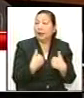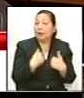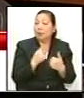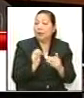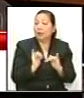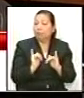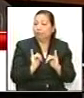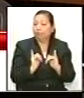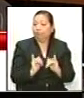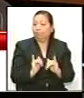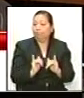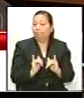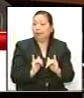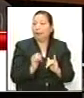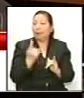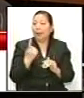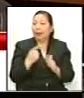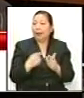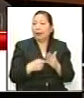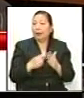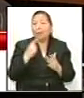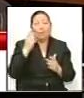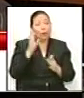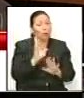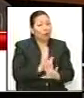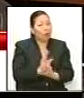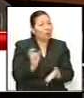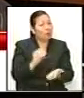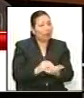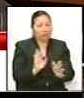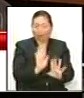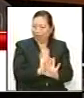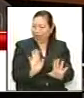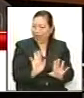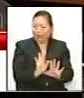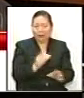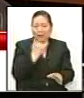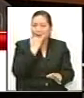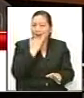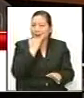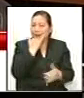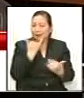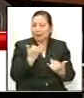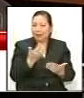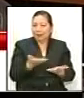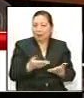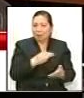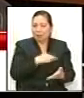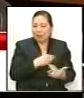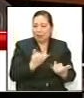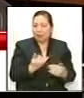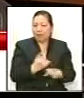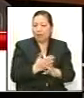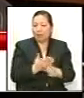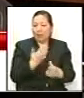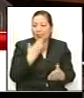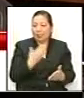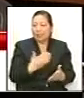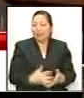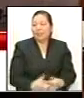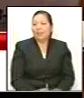reserva para que en casos futuros no se repita un error de esta, o una misión de esta naturaleza.